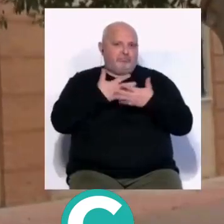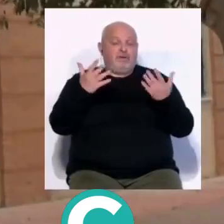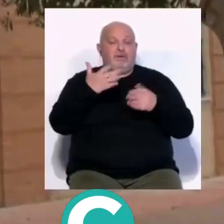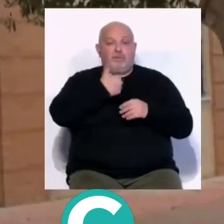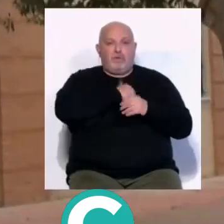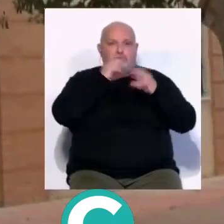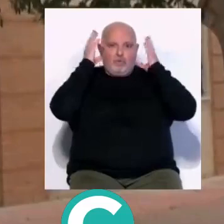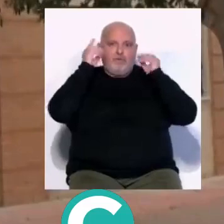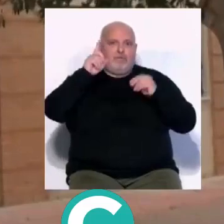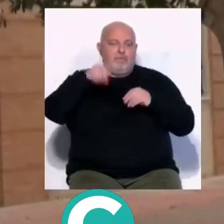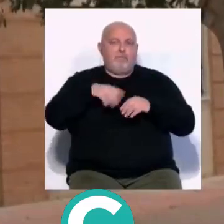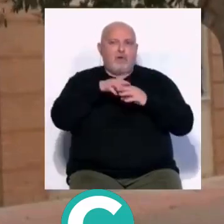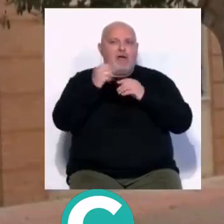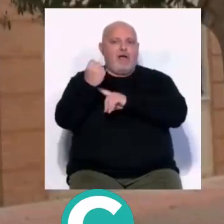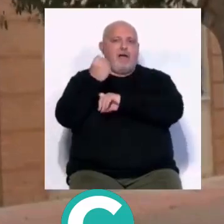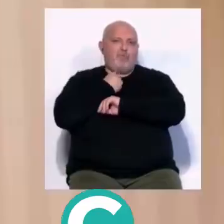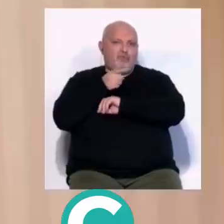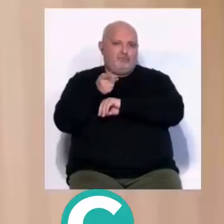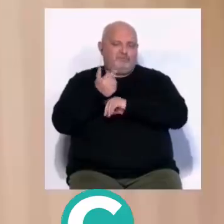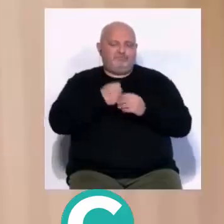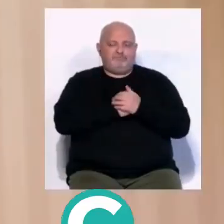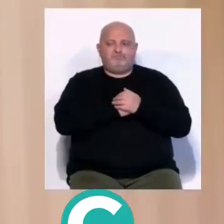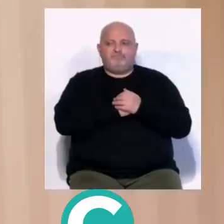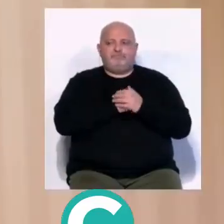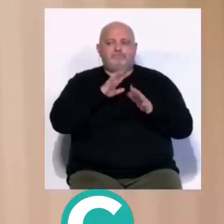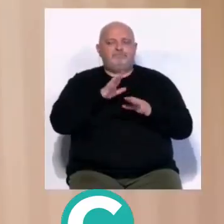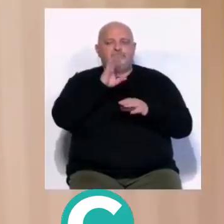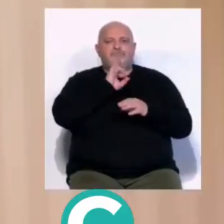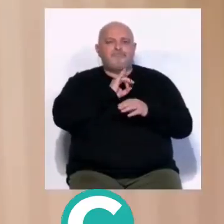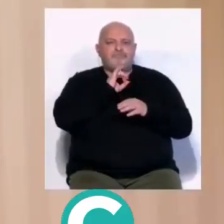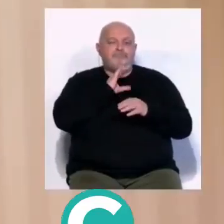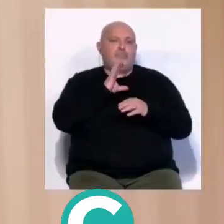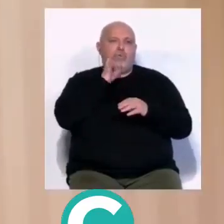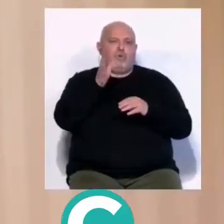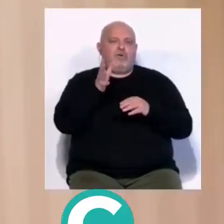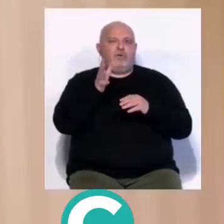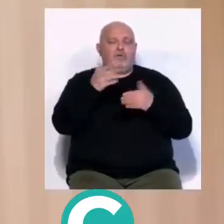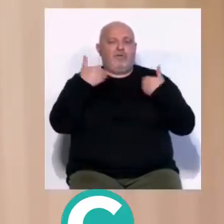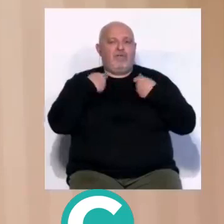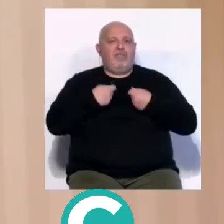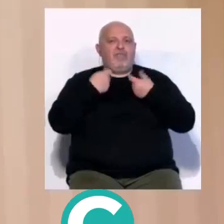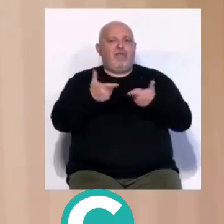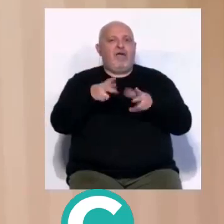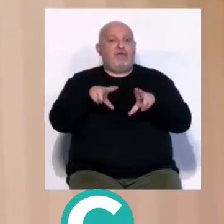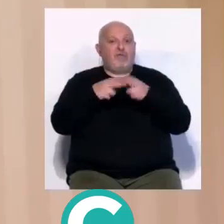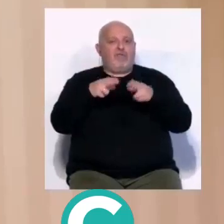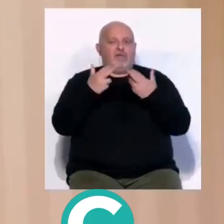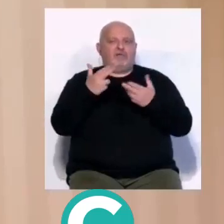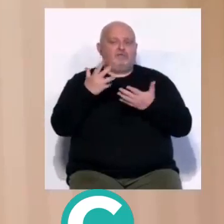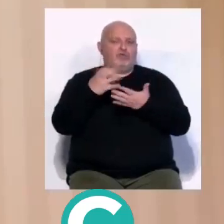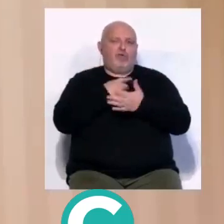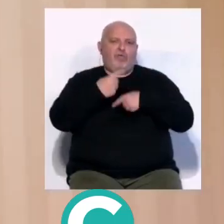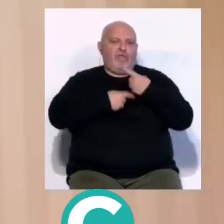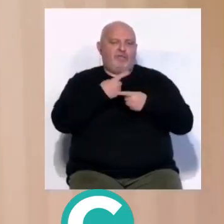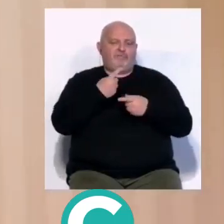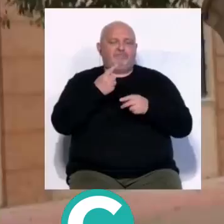cuerpos de seguridad del Estado por el apoyo recibido. Estamos muy contentos por poder devolver a la sociedad algo que nos da todos los